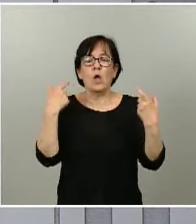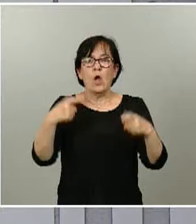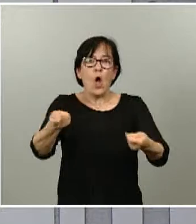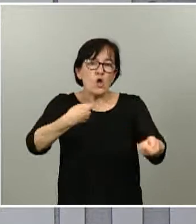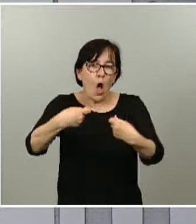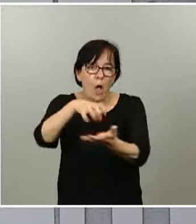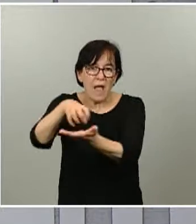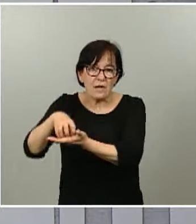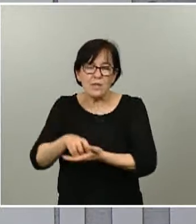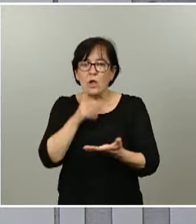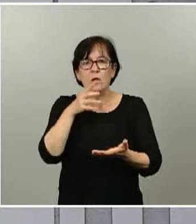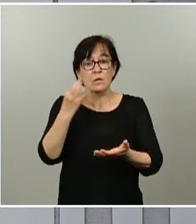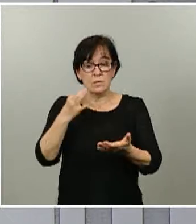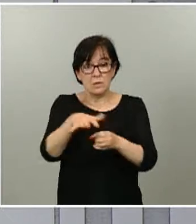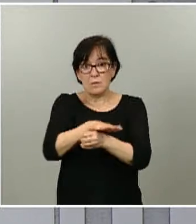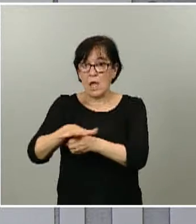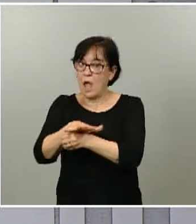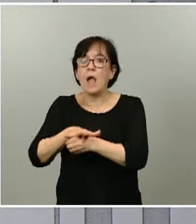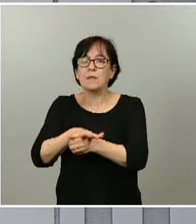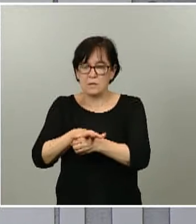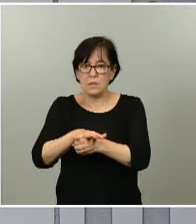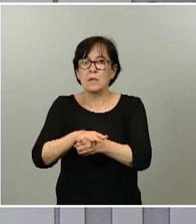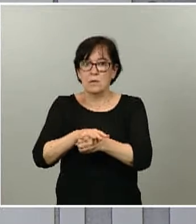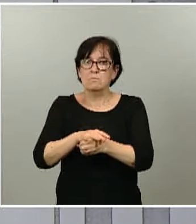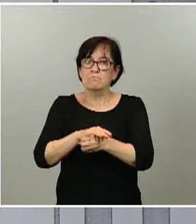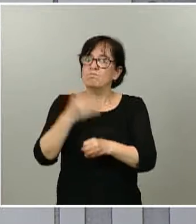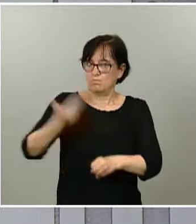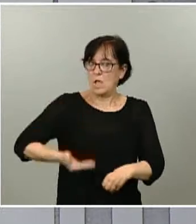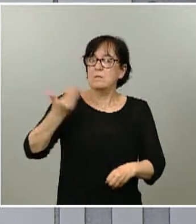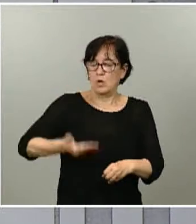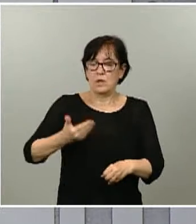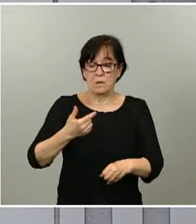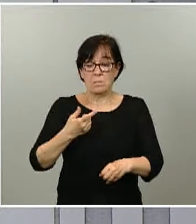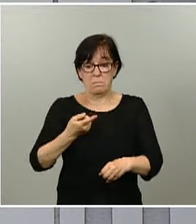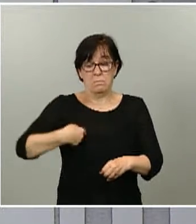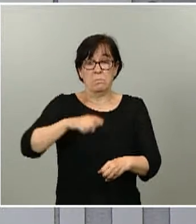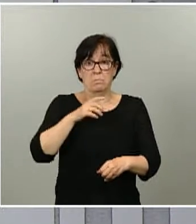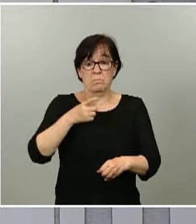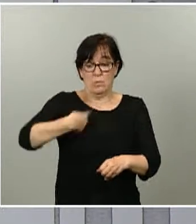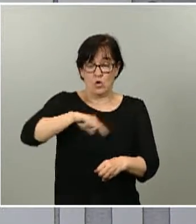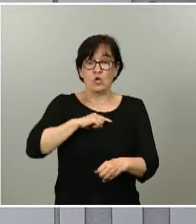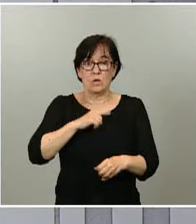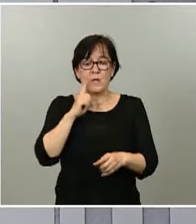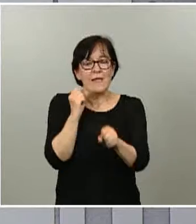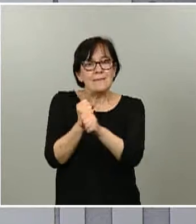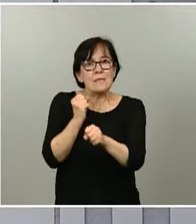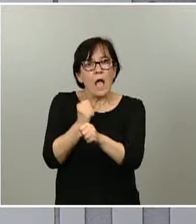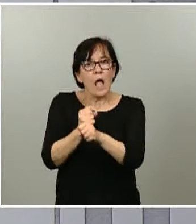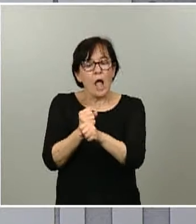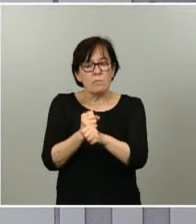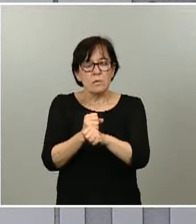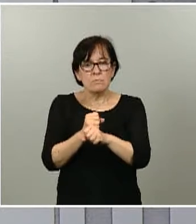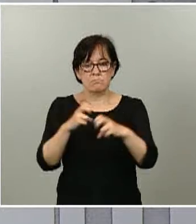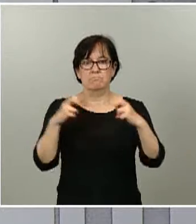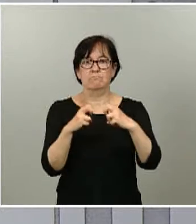ellos áreas extraordinariamente importantes. Por eso, para nosotros, en trabajar desde la mesa del diálogo